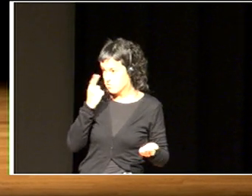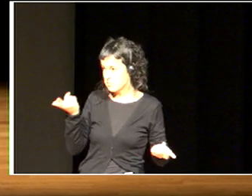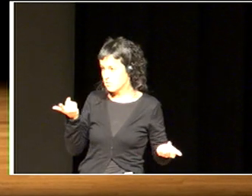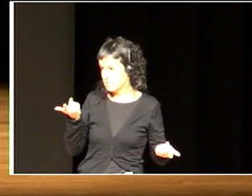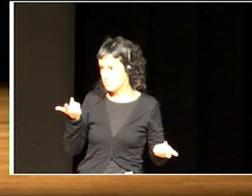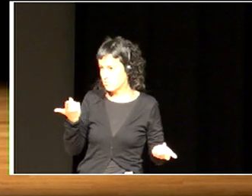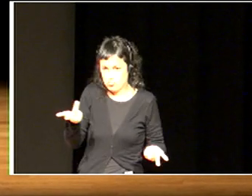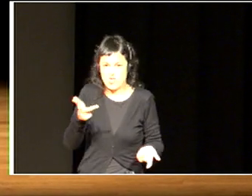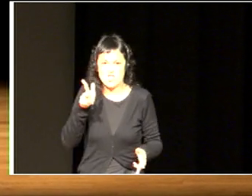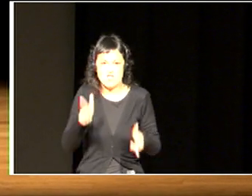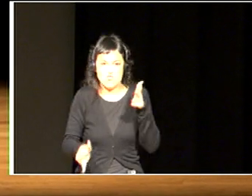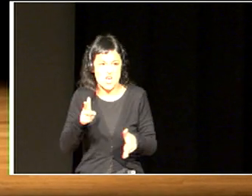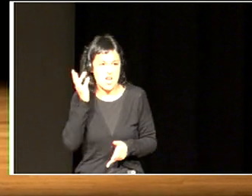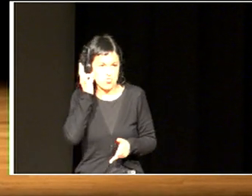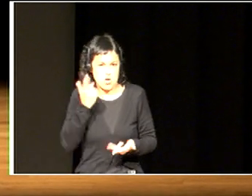soy muy heavy